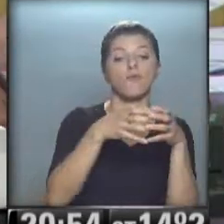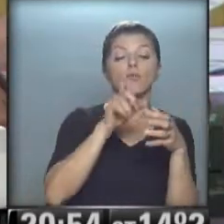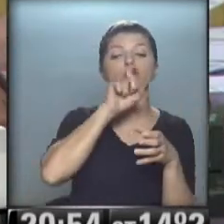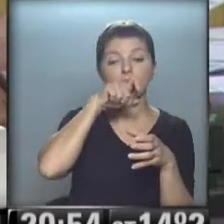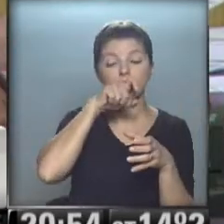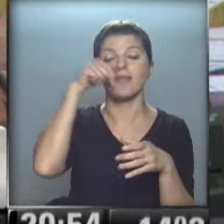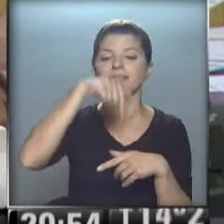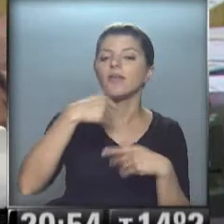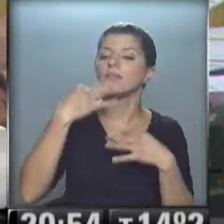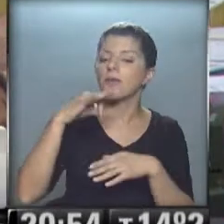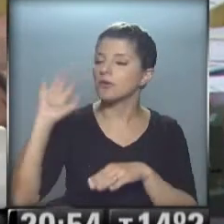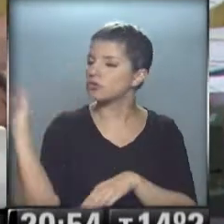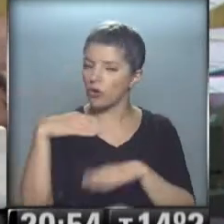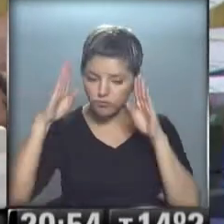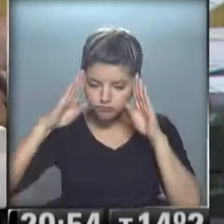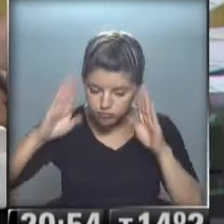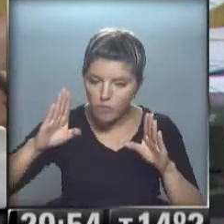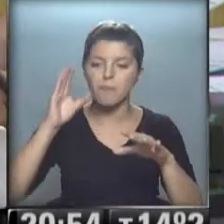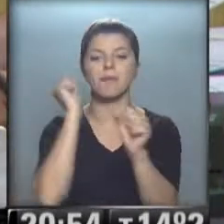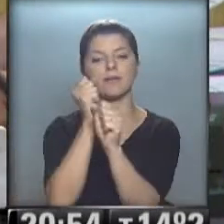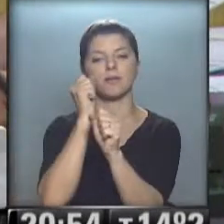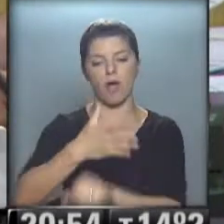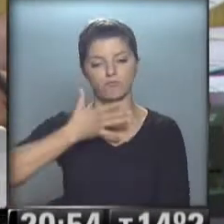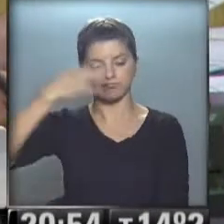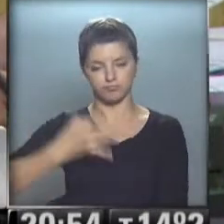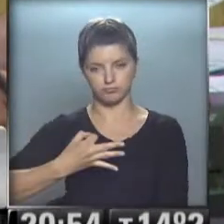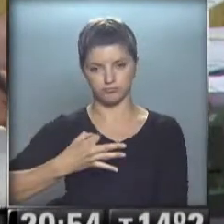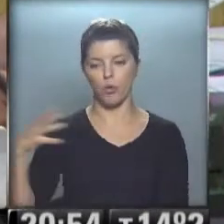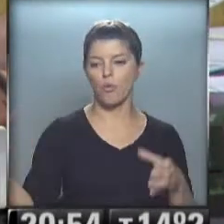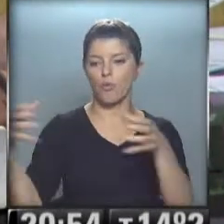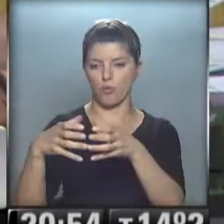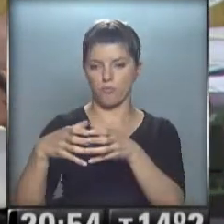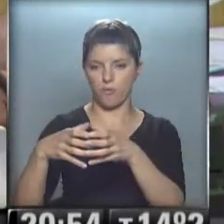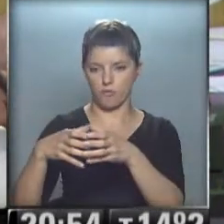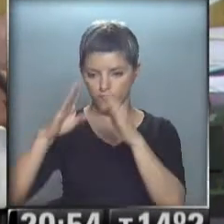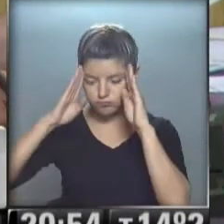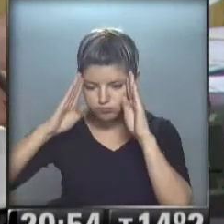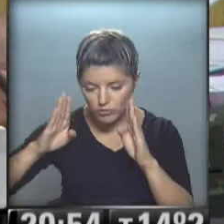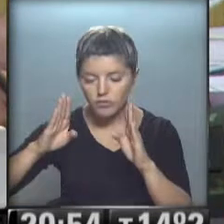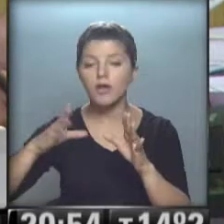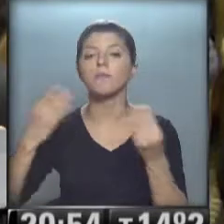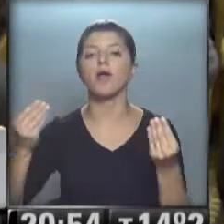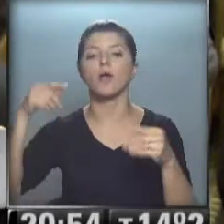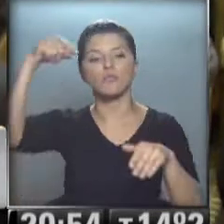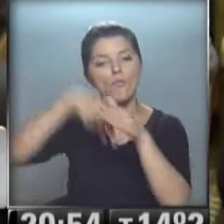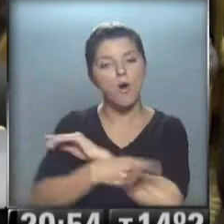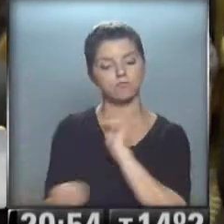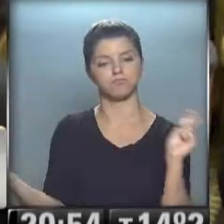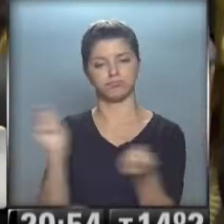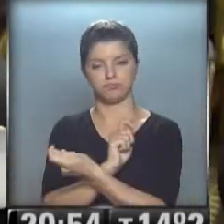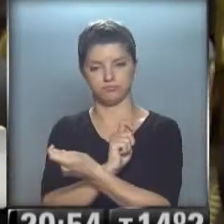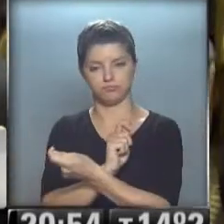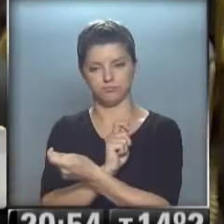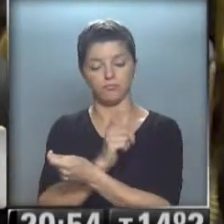nos debe movilizar a todos para trabajar de manera decidida, conjunta y coordinada en una profunda reforma.